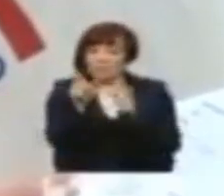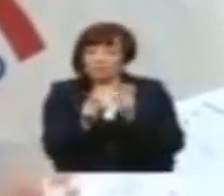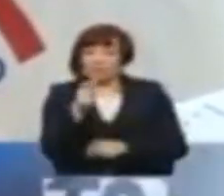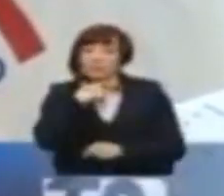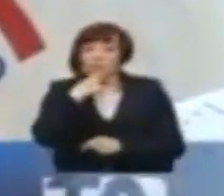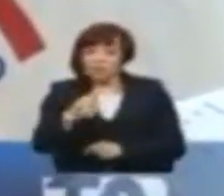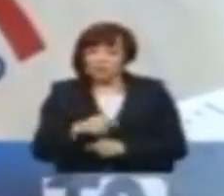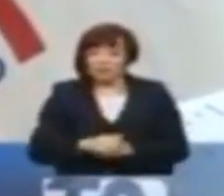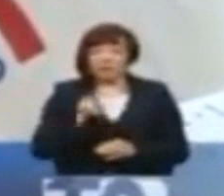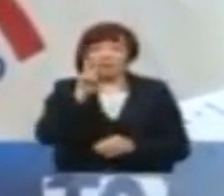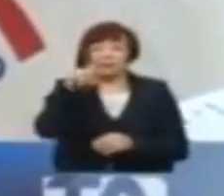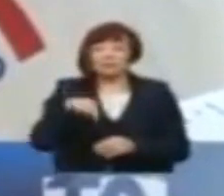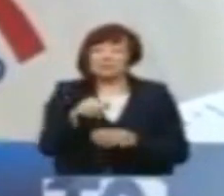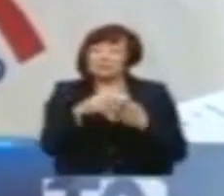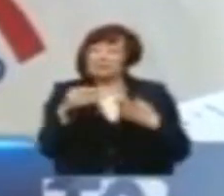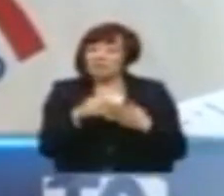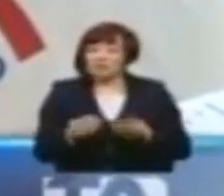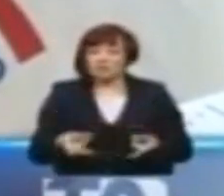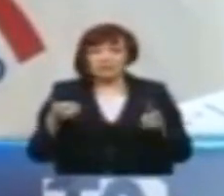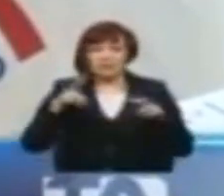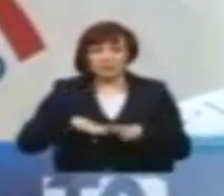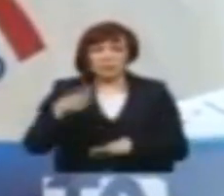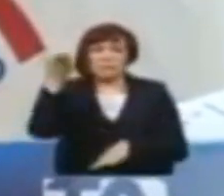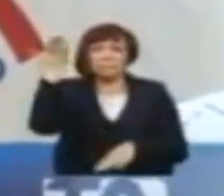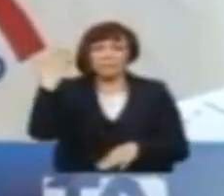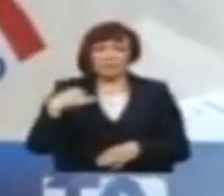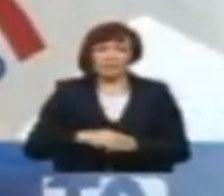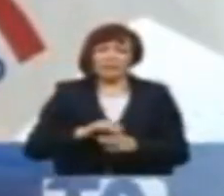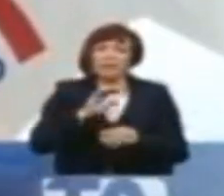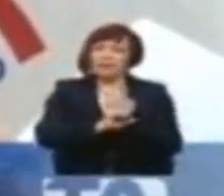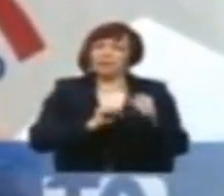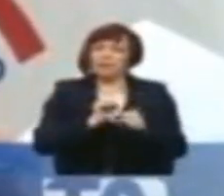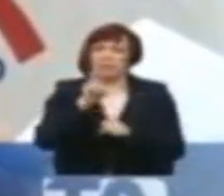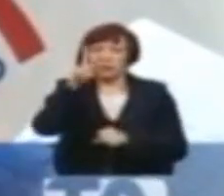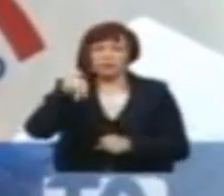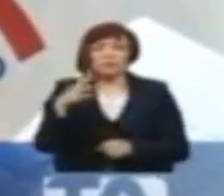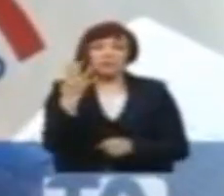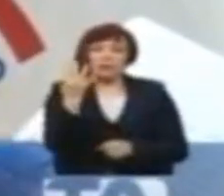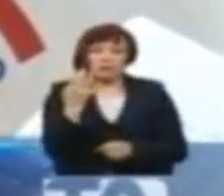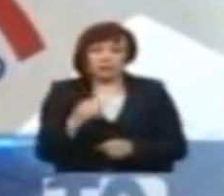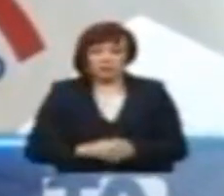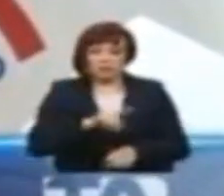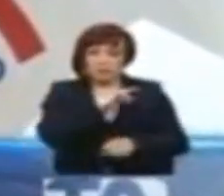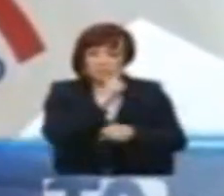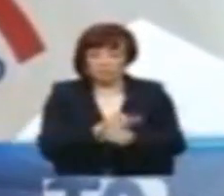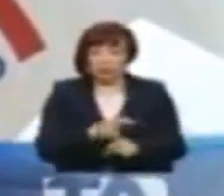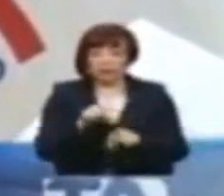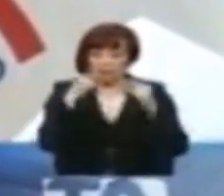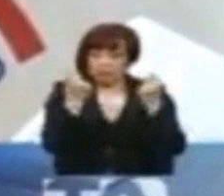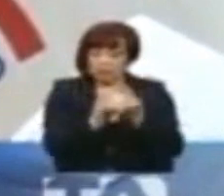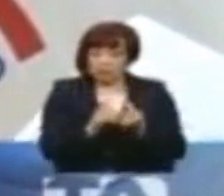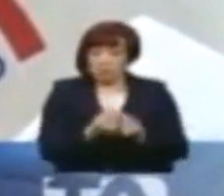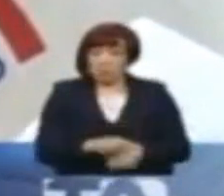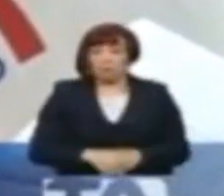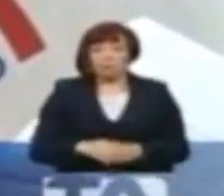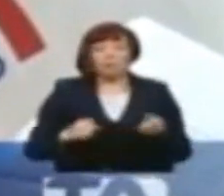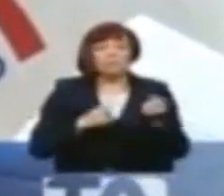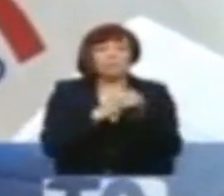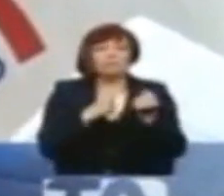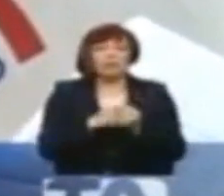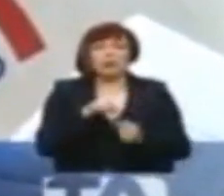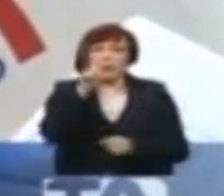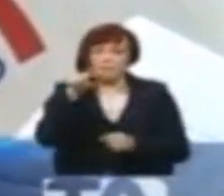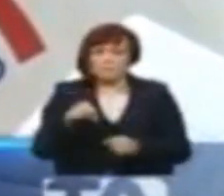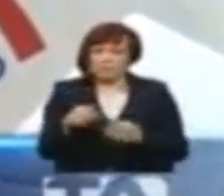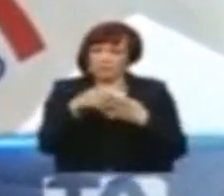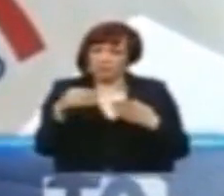El periodo entre el 9 y el 10 de diciembre de 2014. El fortalecimiento de la comunidad de fans, $1,000. ¿Cuándo?